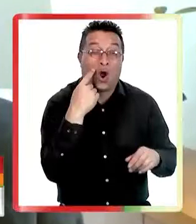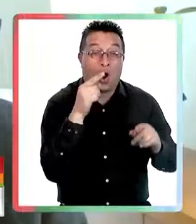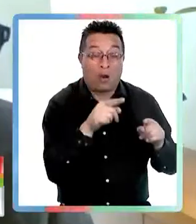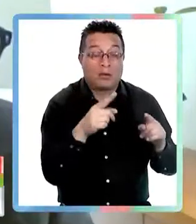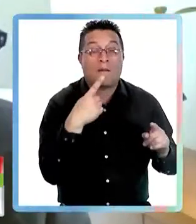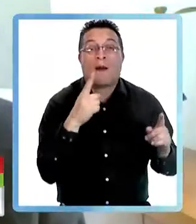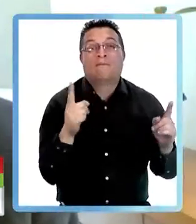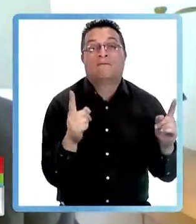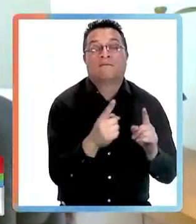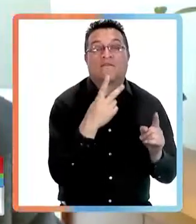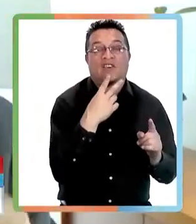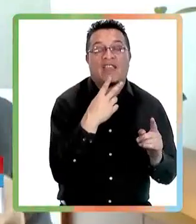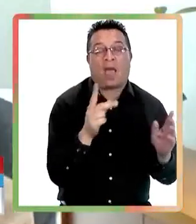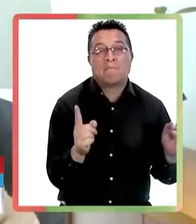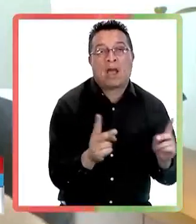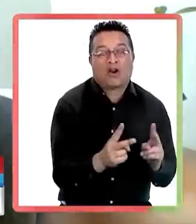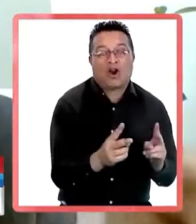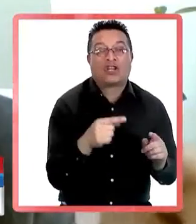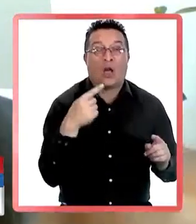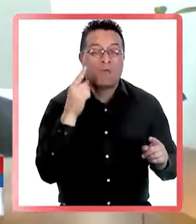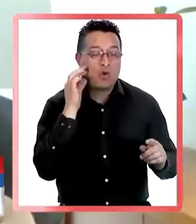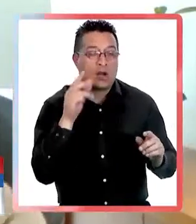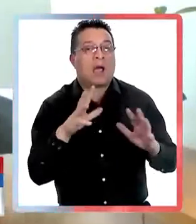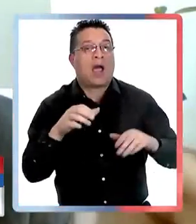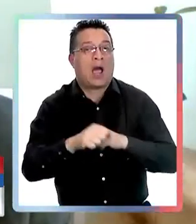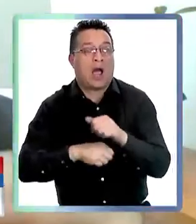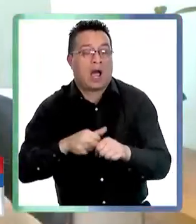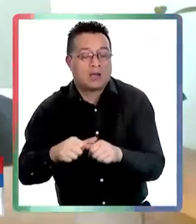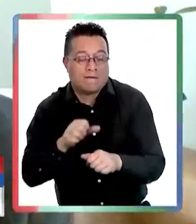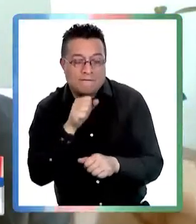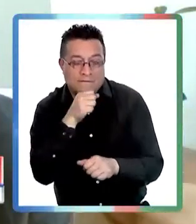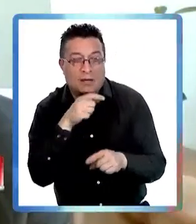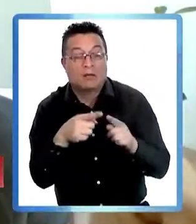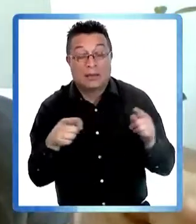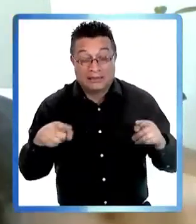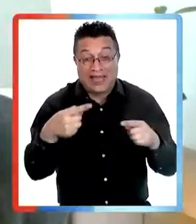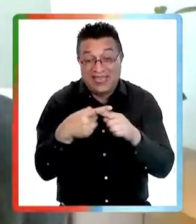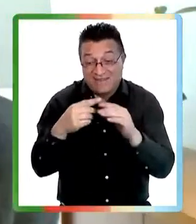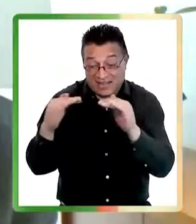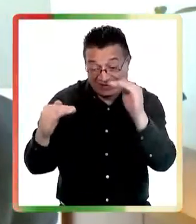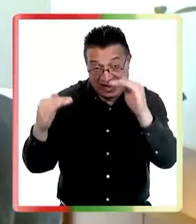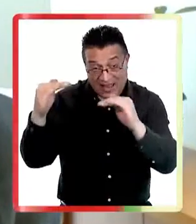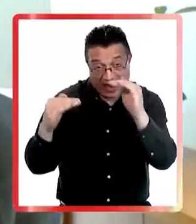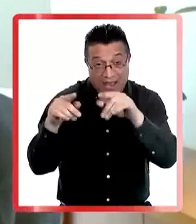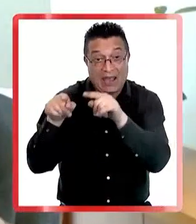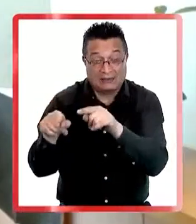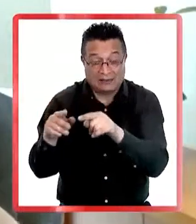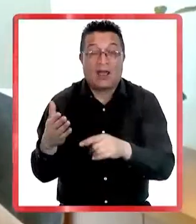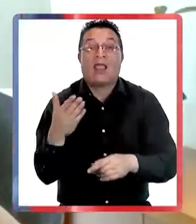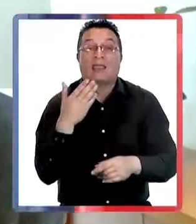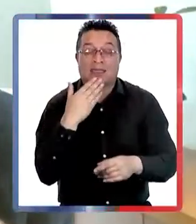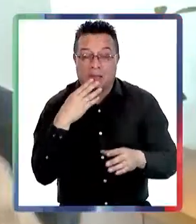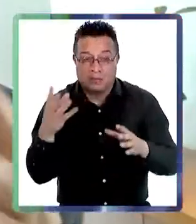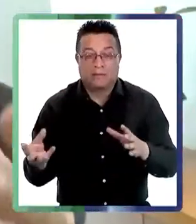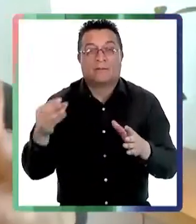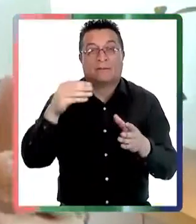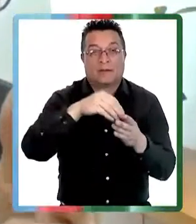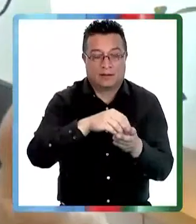hombre, que es más corta, y la diferencia o este incremento va a ser